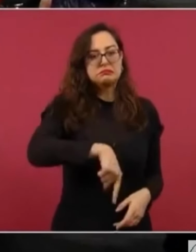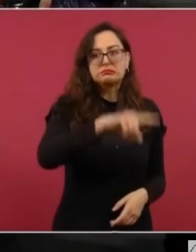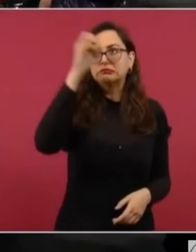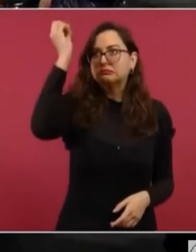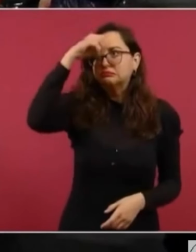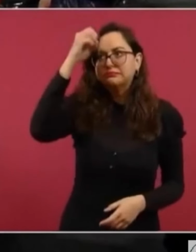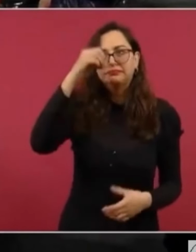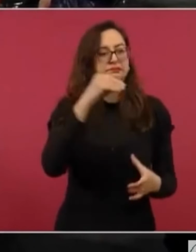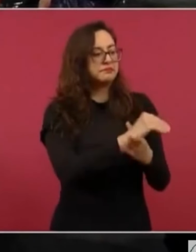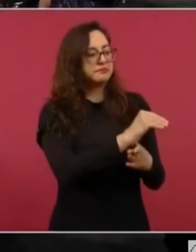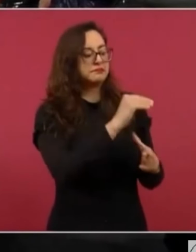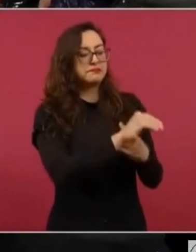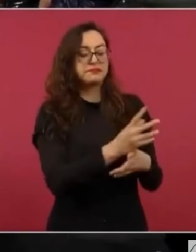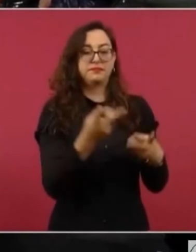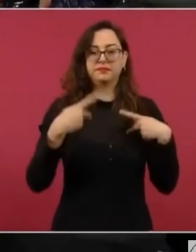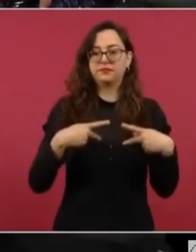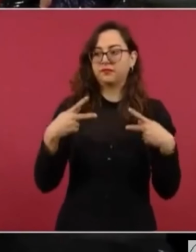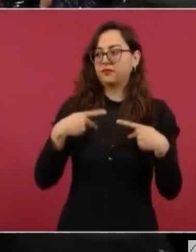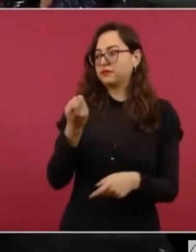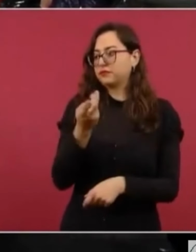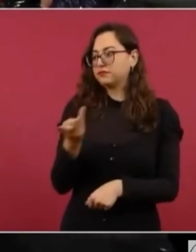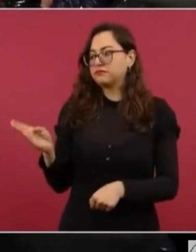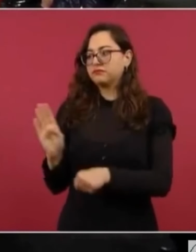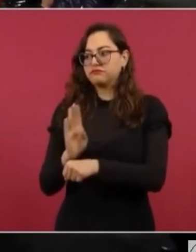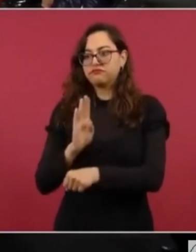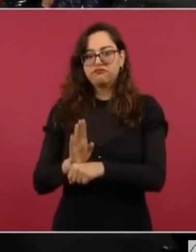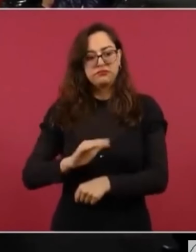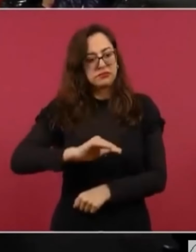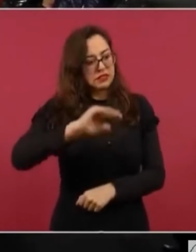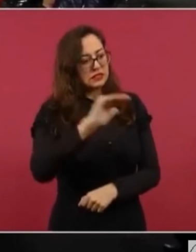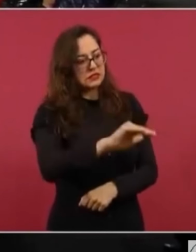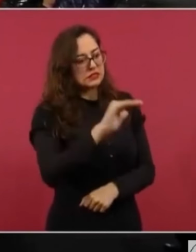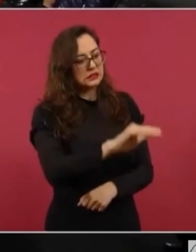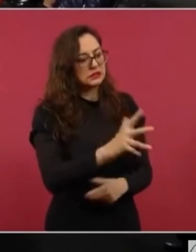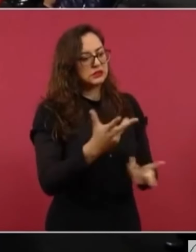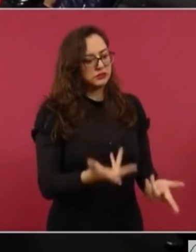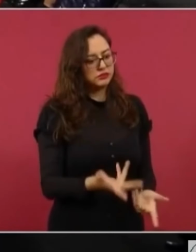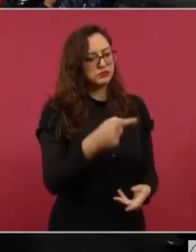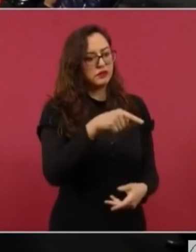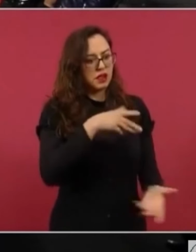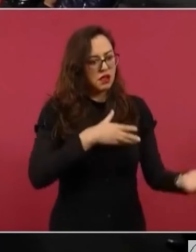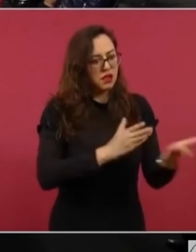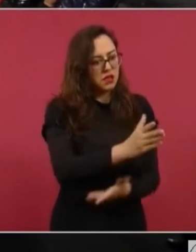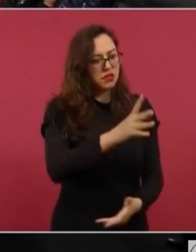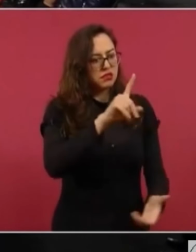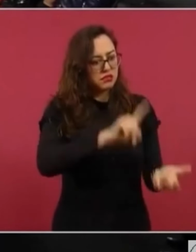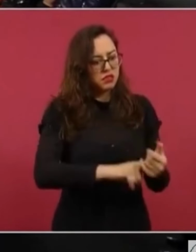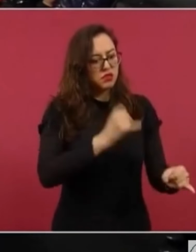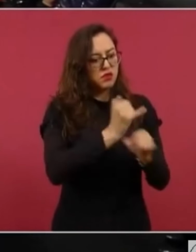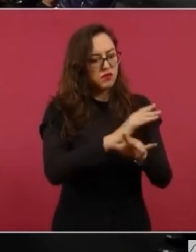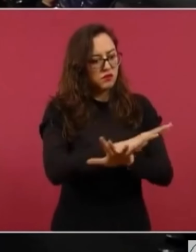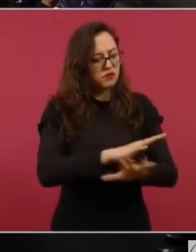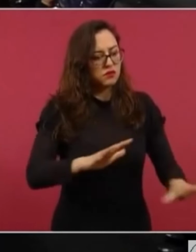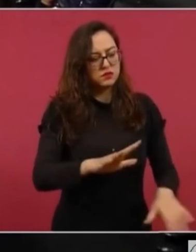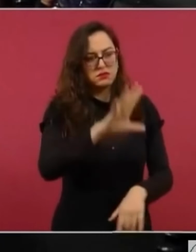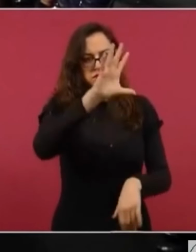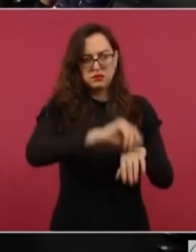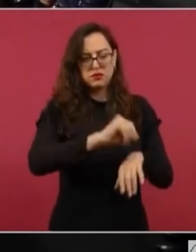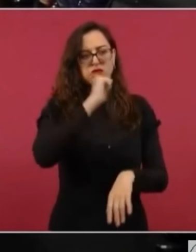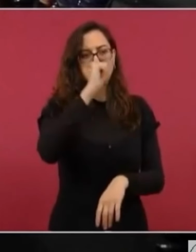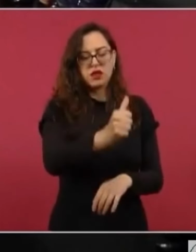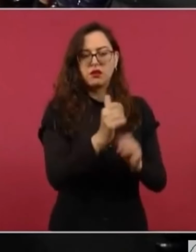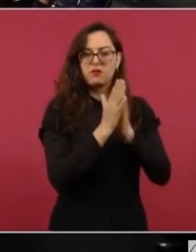personas beneficiarias han tenido que solicitar por escrito que no se permite el acceso del Consejo Consultivo a la información de sus expedientes.